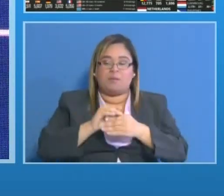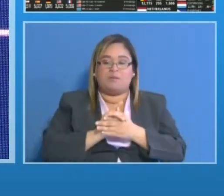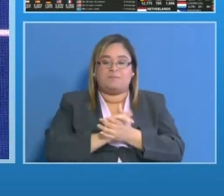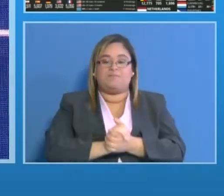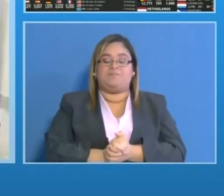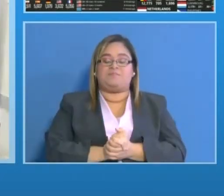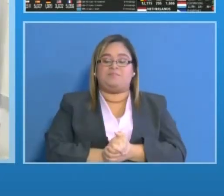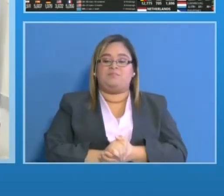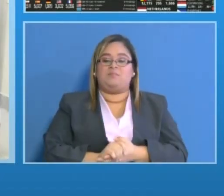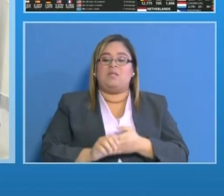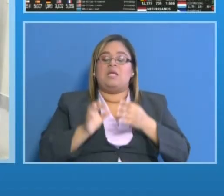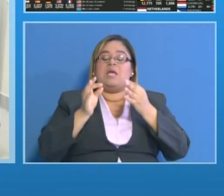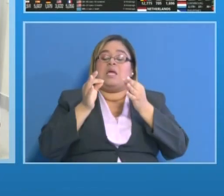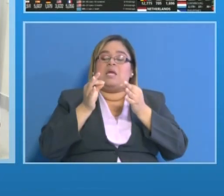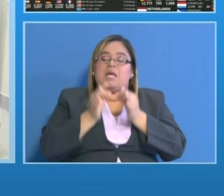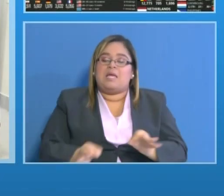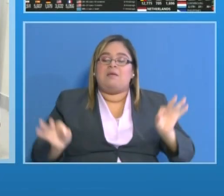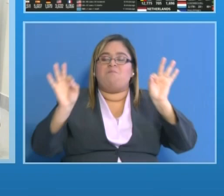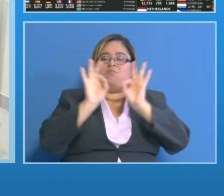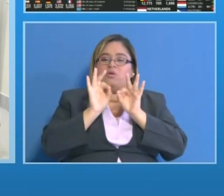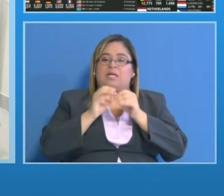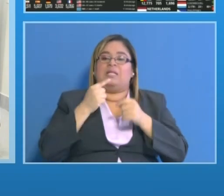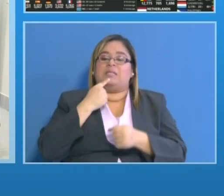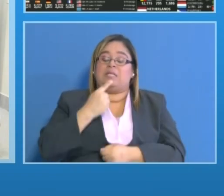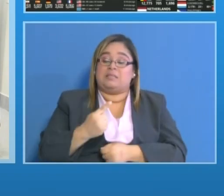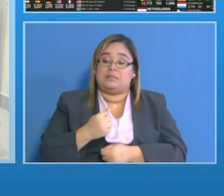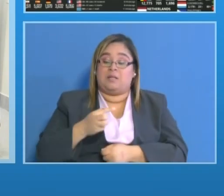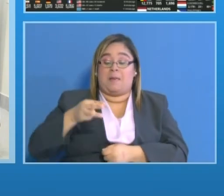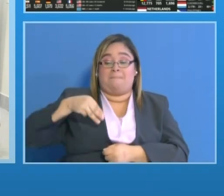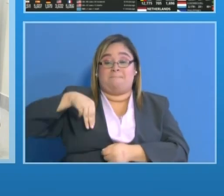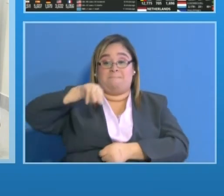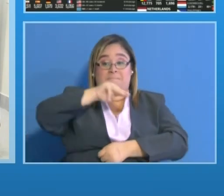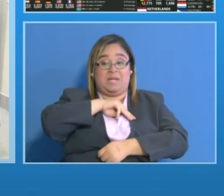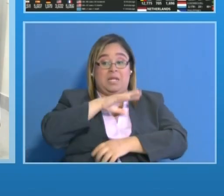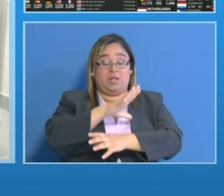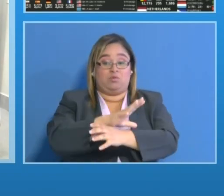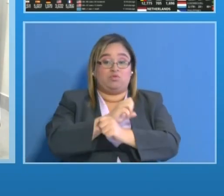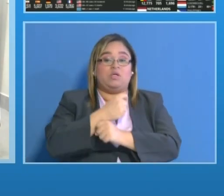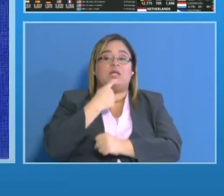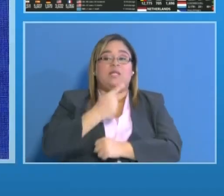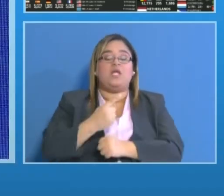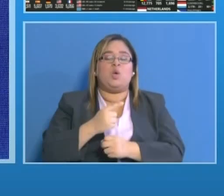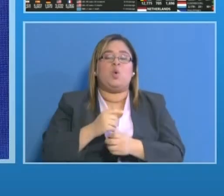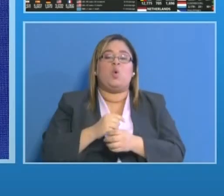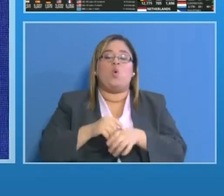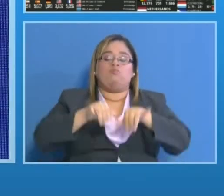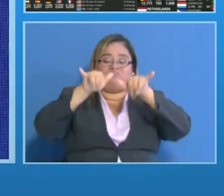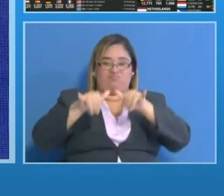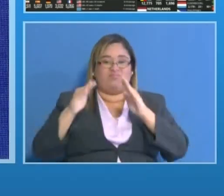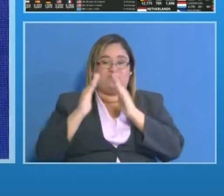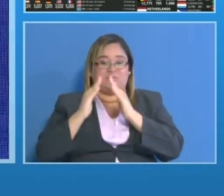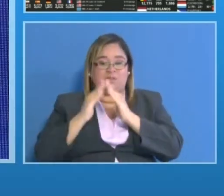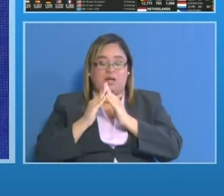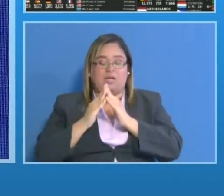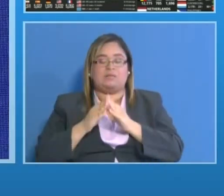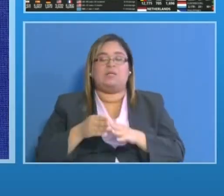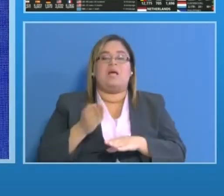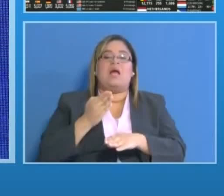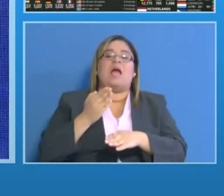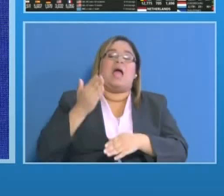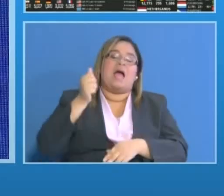Es muy importante mencionar que lo que le ha llamado el ministro la cuarentena absoluta está reglamentado en la resolución